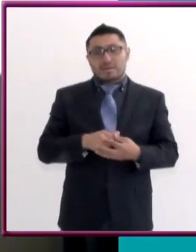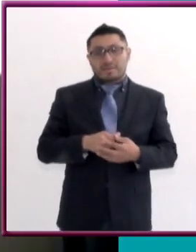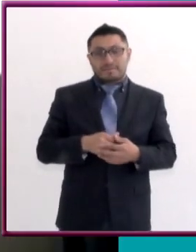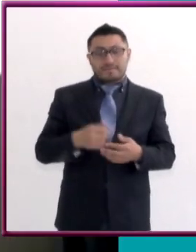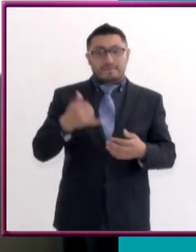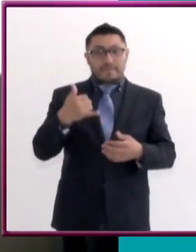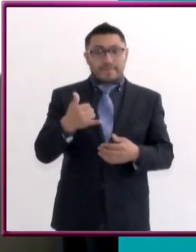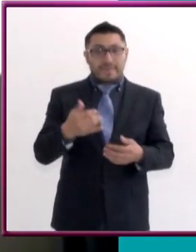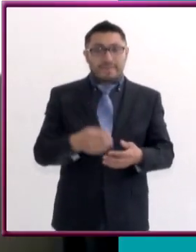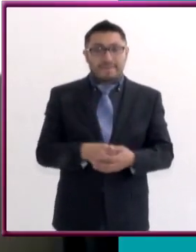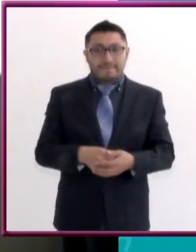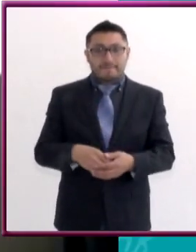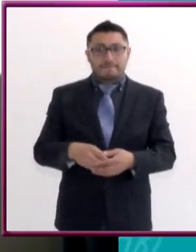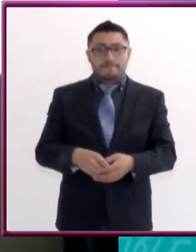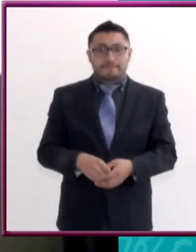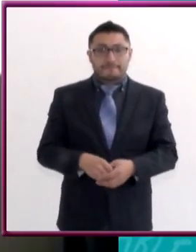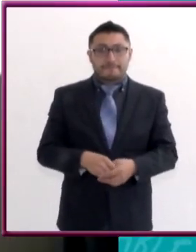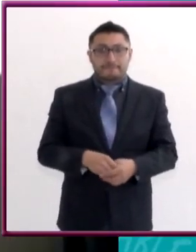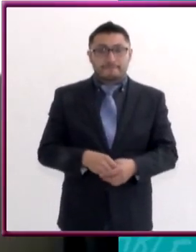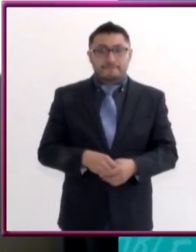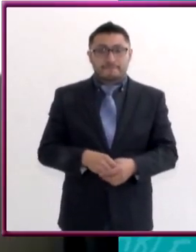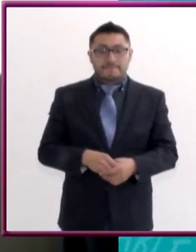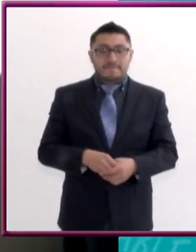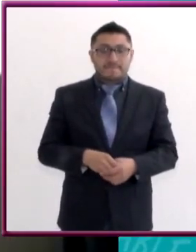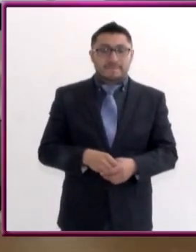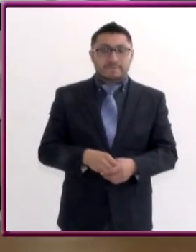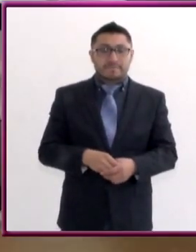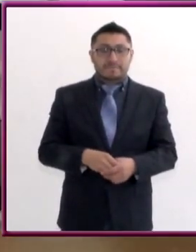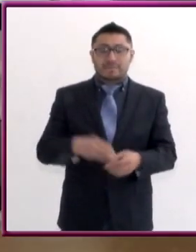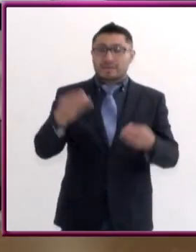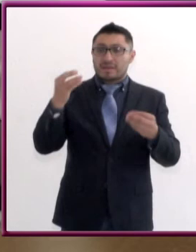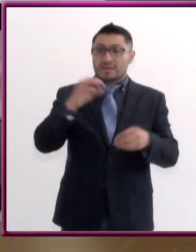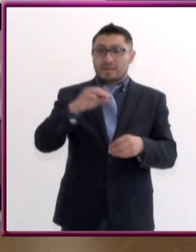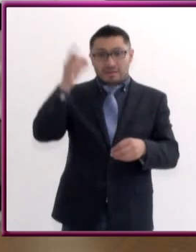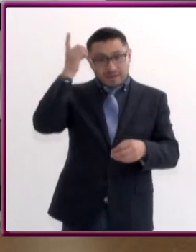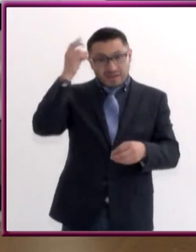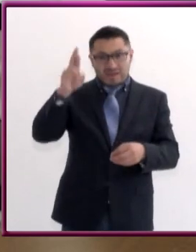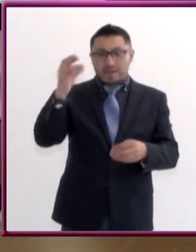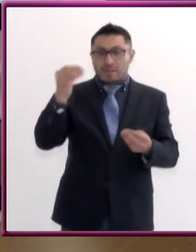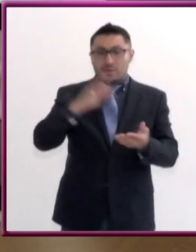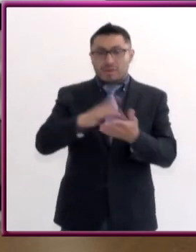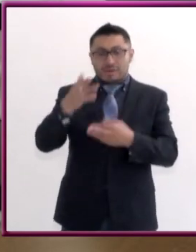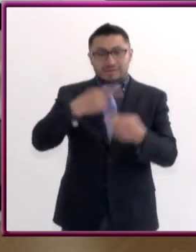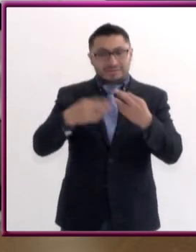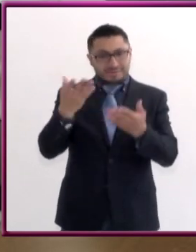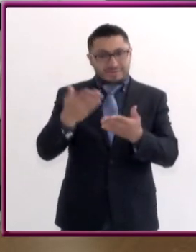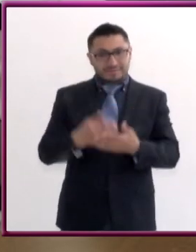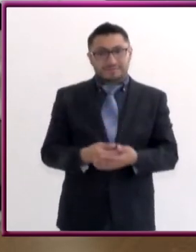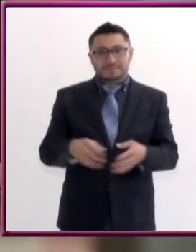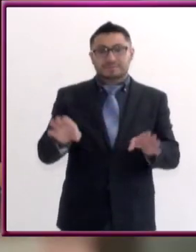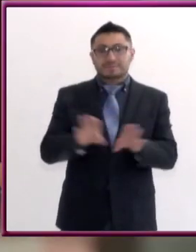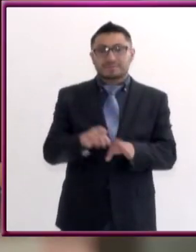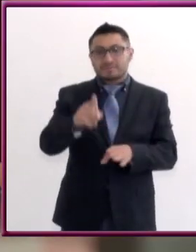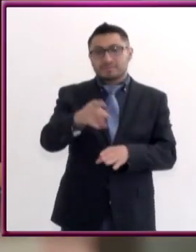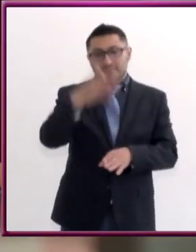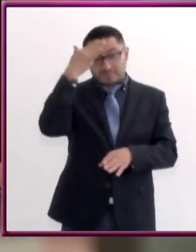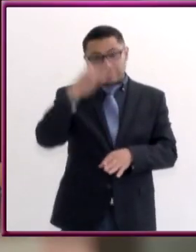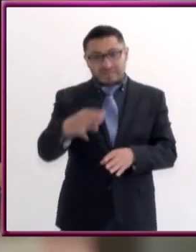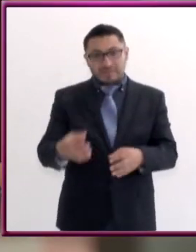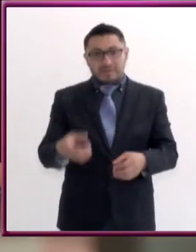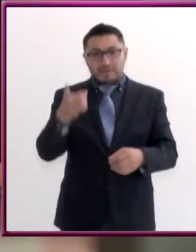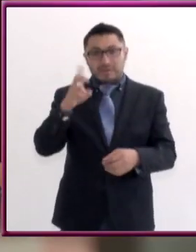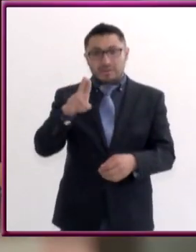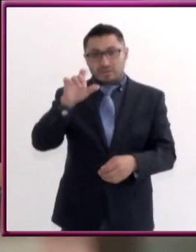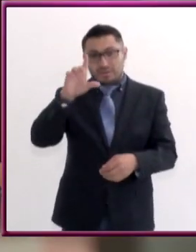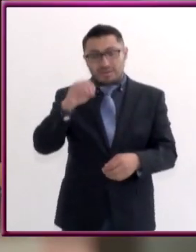Y nuestra vida cotidiana pues no va bien. Doctora, muchas gracias. En un momento volvemos con usted. ¿Cómo saber que tu